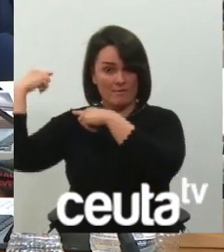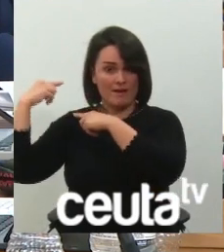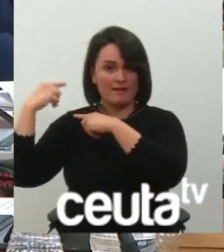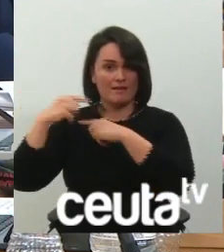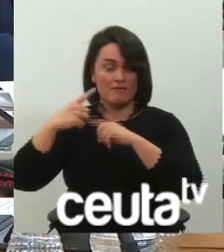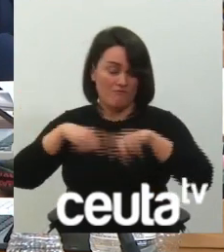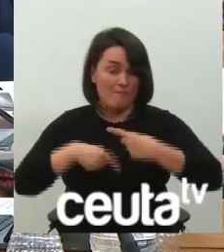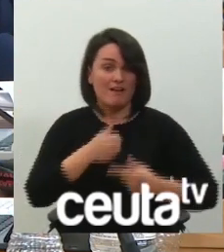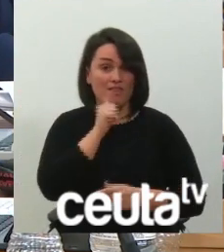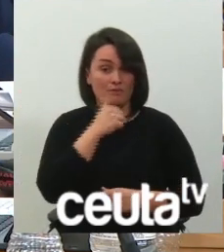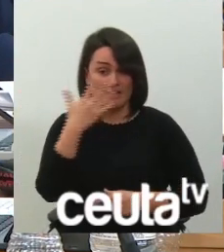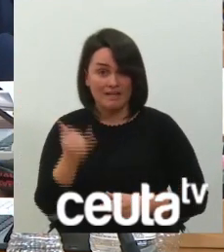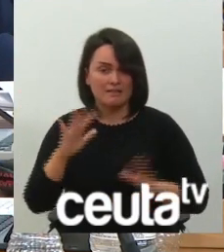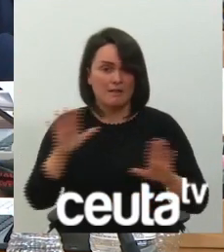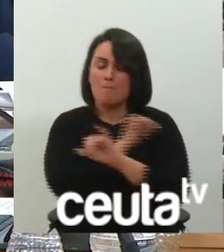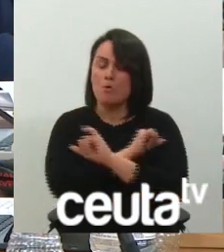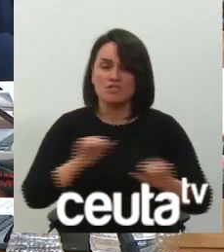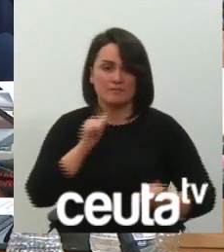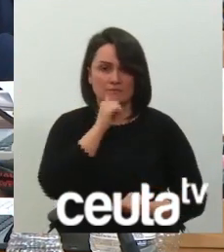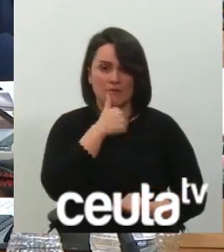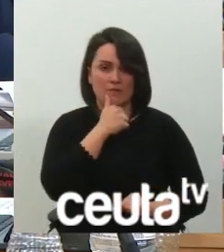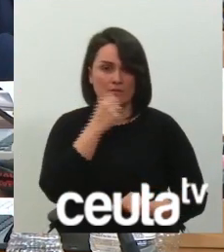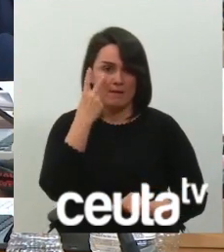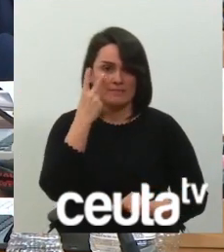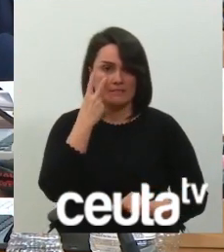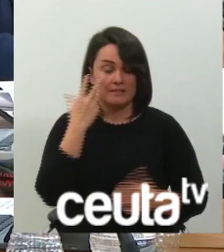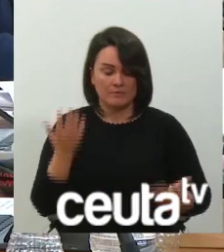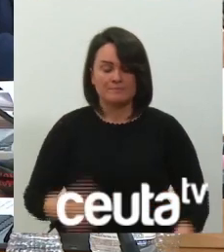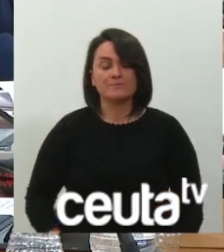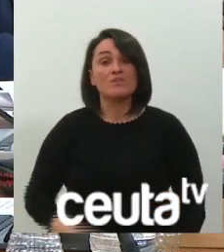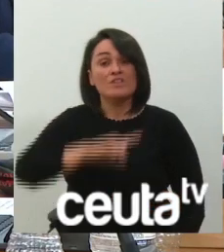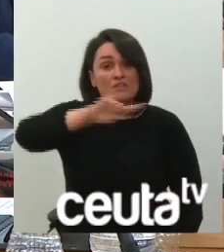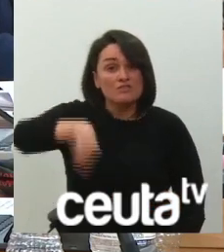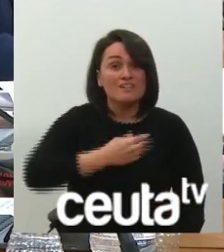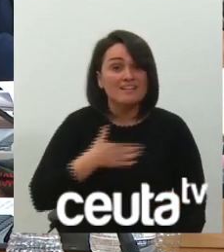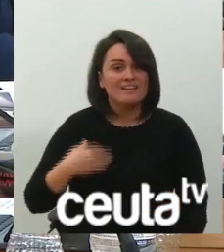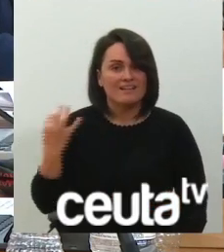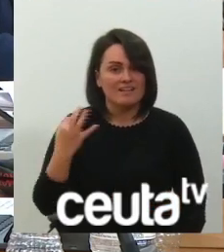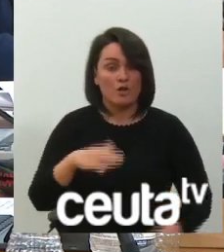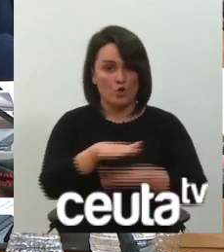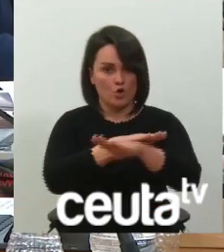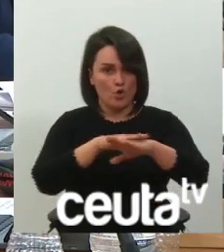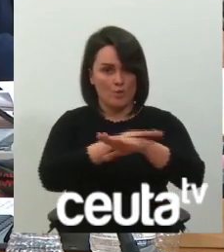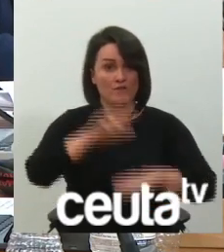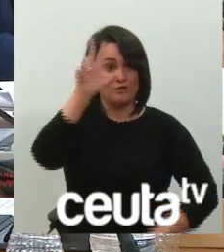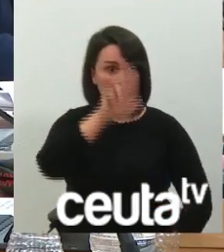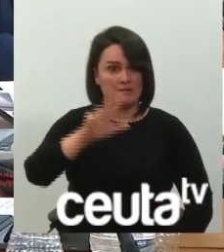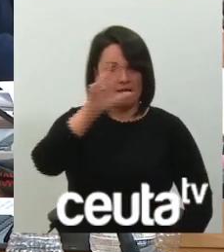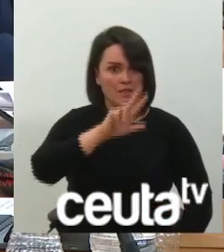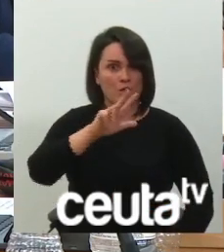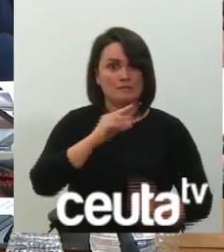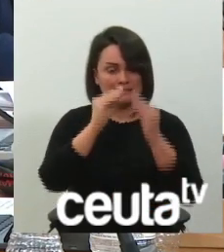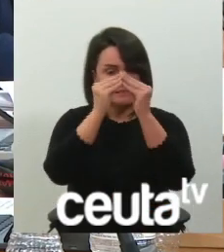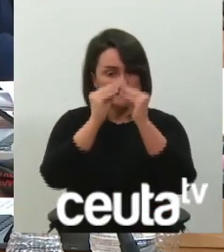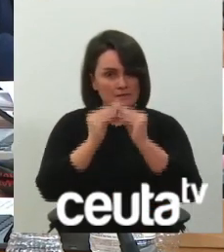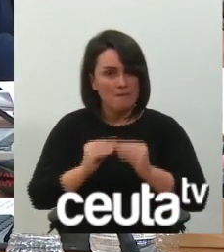por lo tanto nuestra propuesta se basa en instar al gobierno de la nación a la elaboración e implementación de un